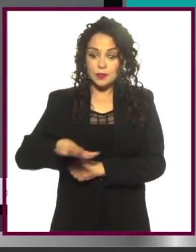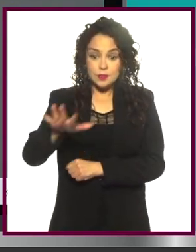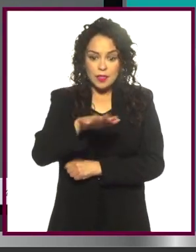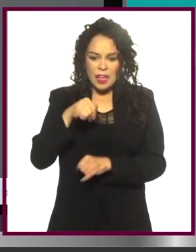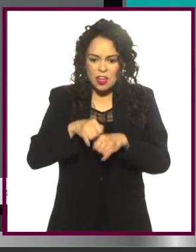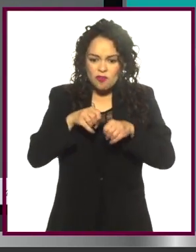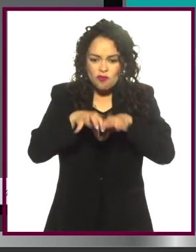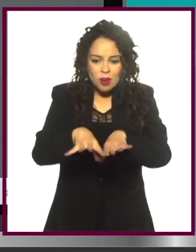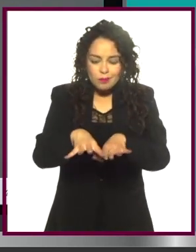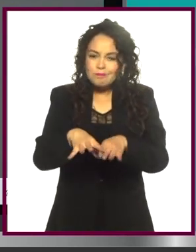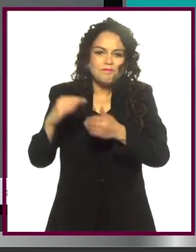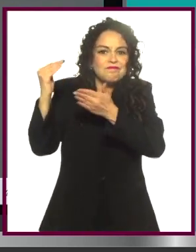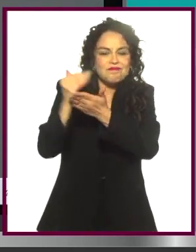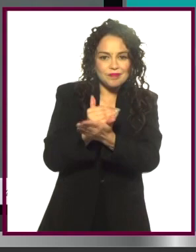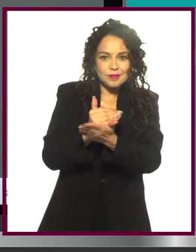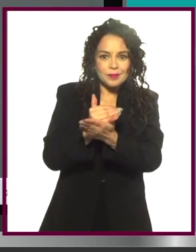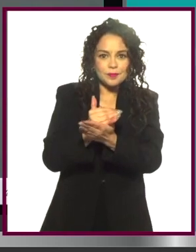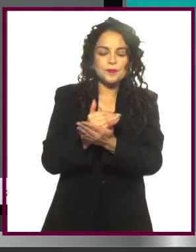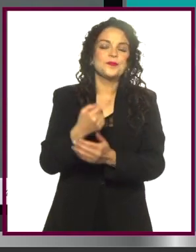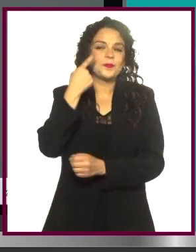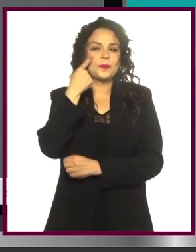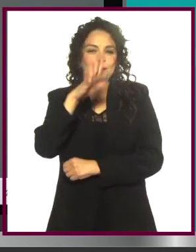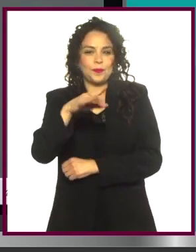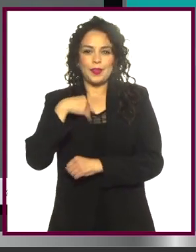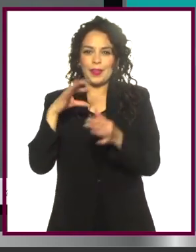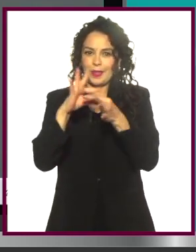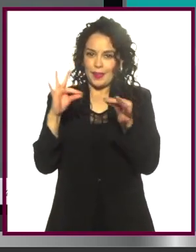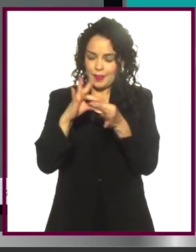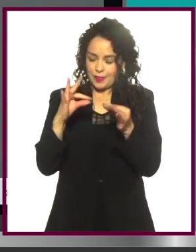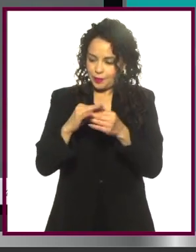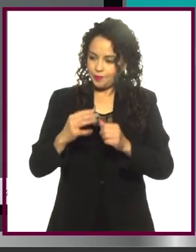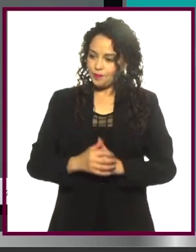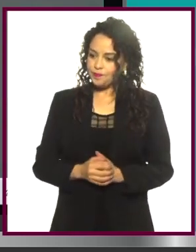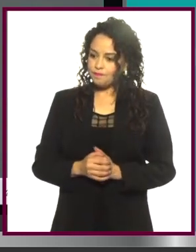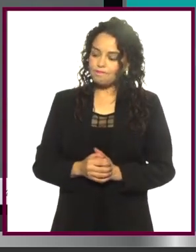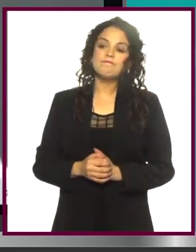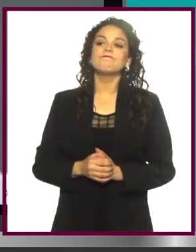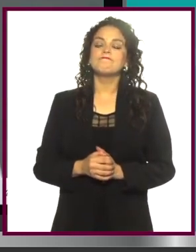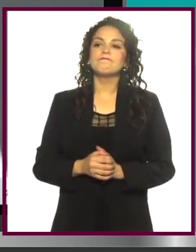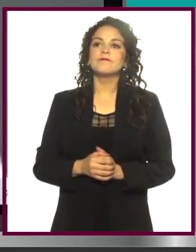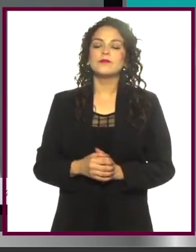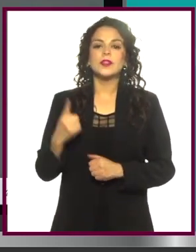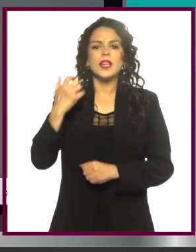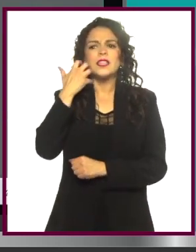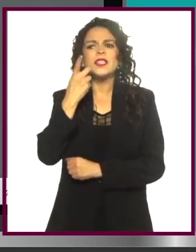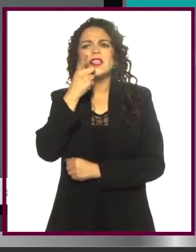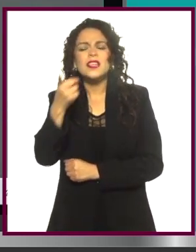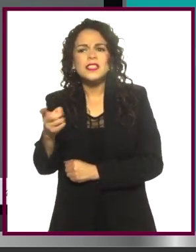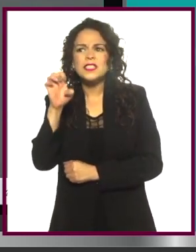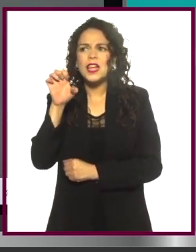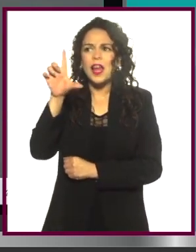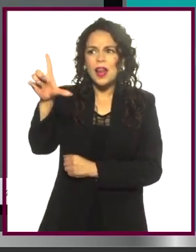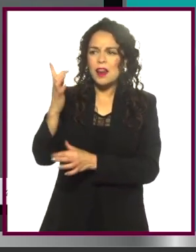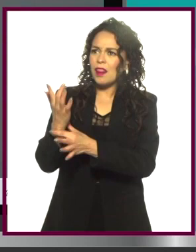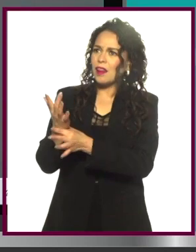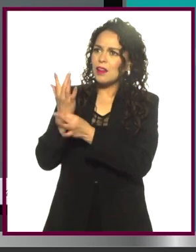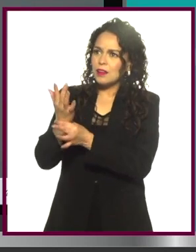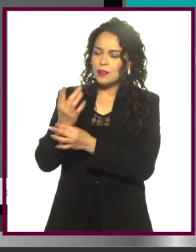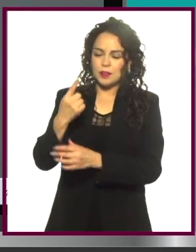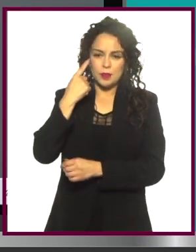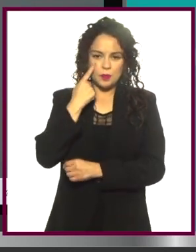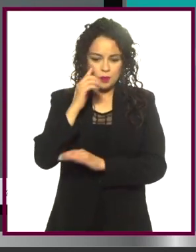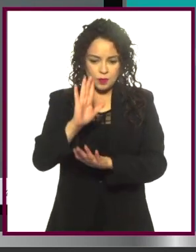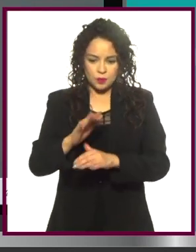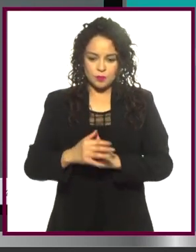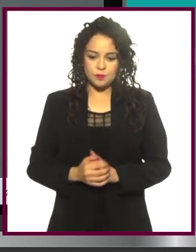el contenido mismo. Es decir, que con el medio es el mensaje, lo que él quería